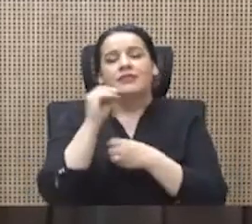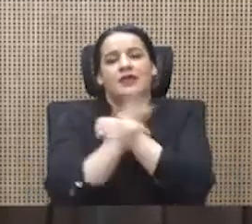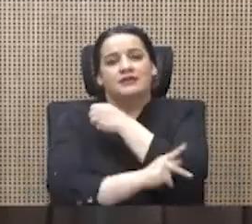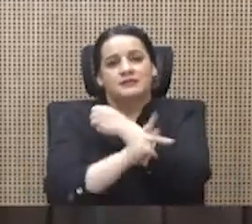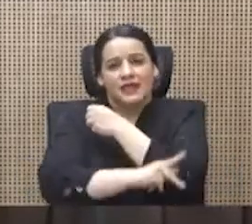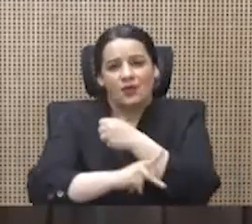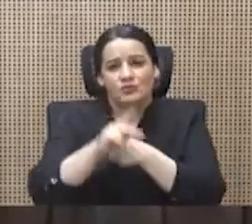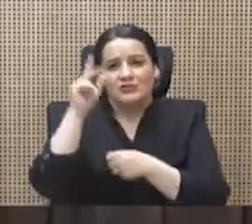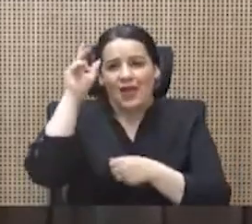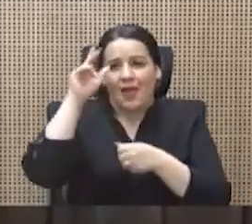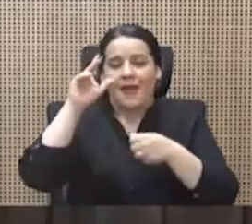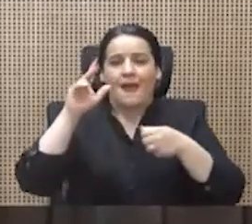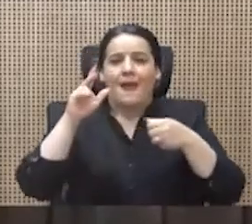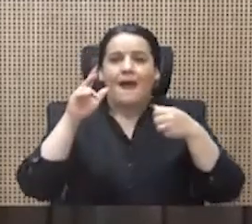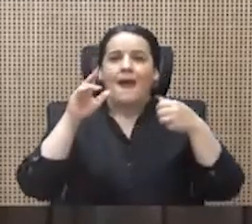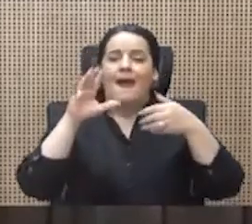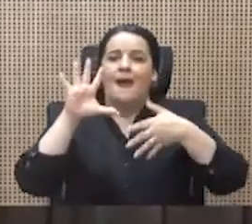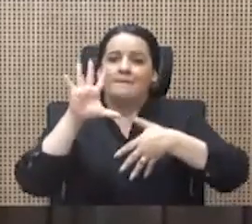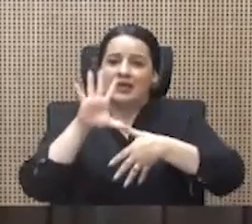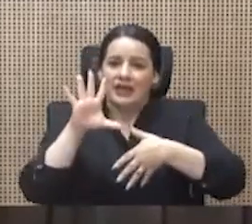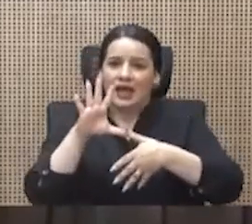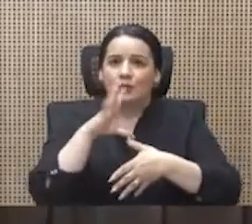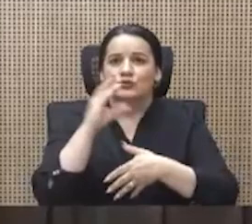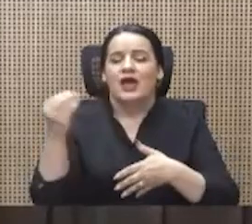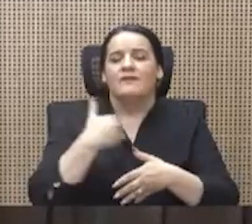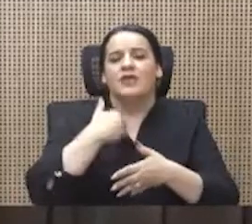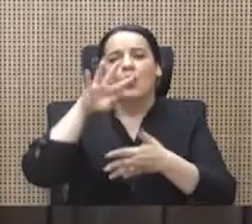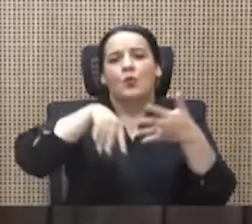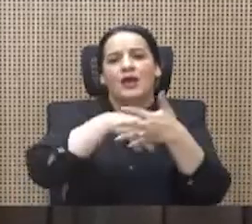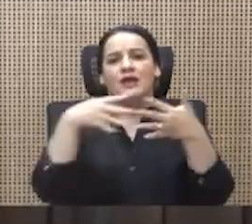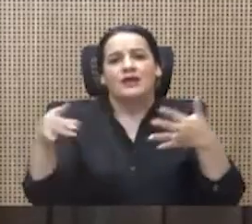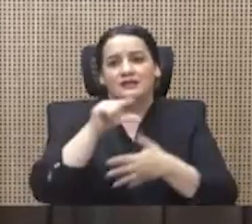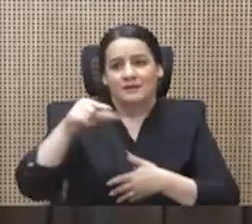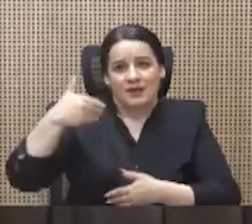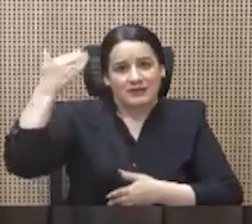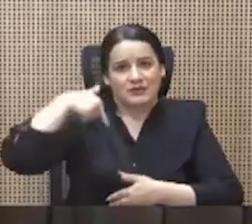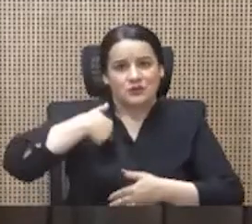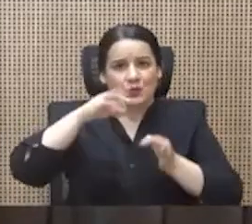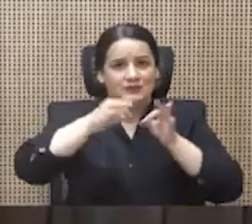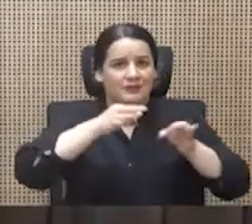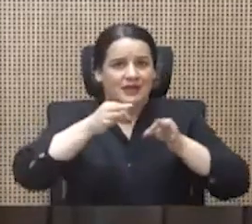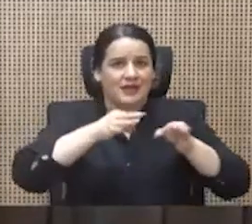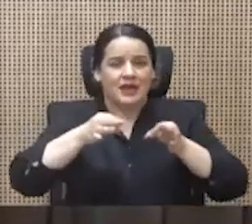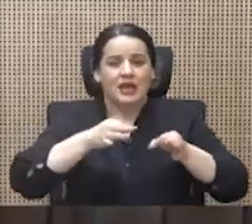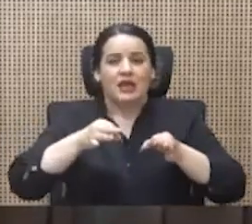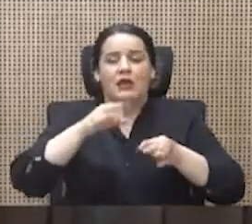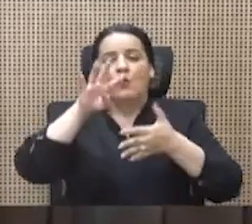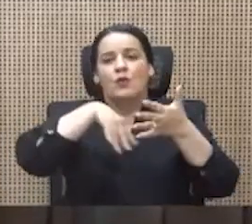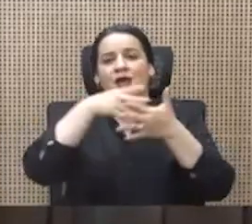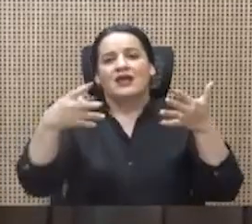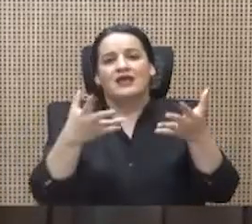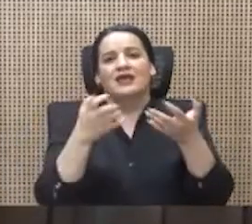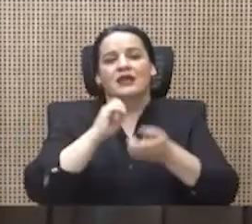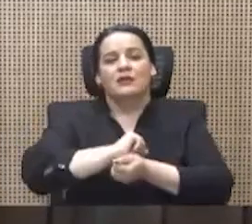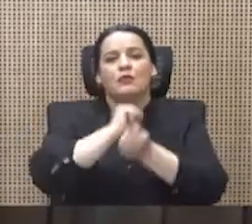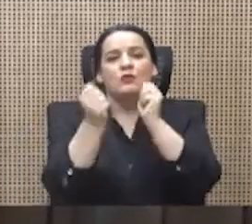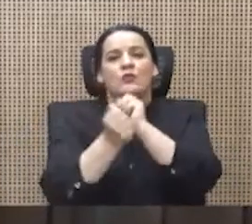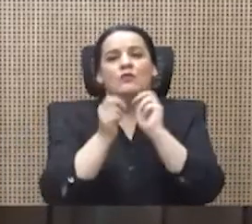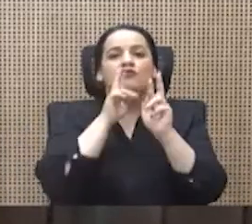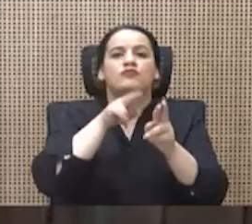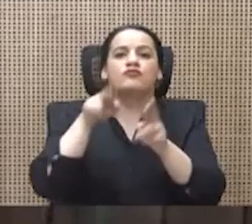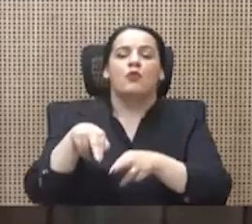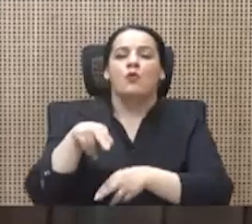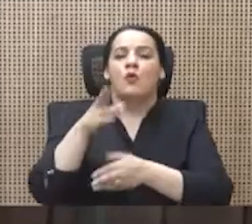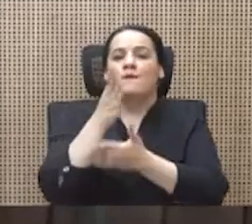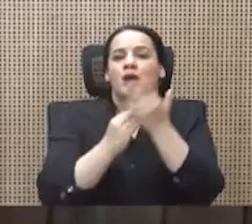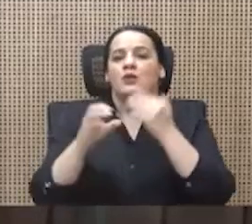la semana pasada había toda una agenda que se intentó convertir en resoluciones por parte de la oea donde